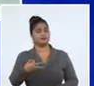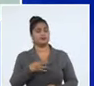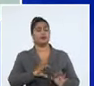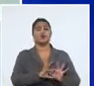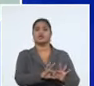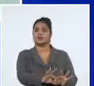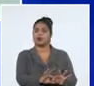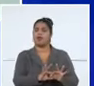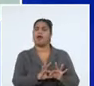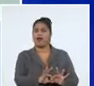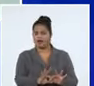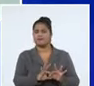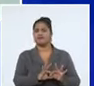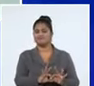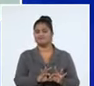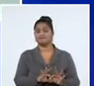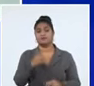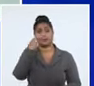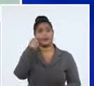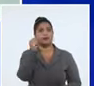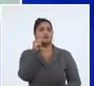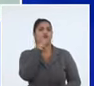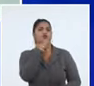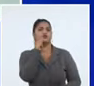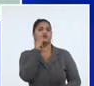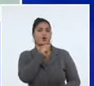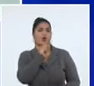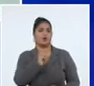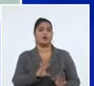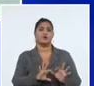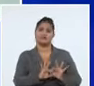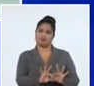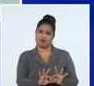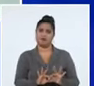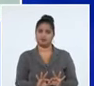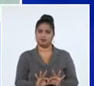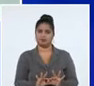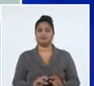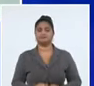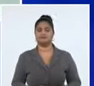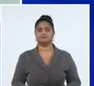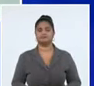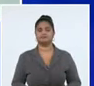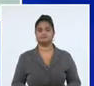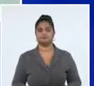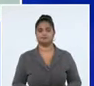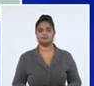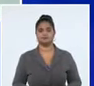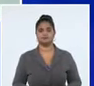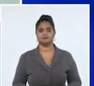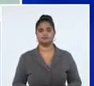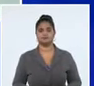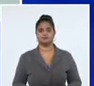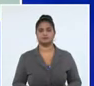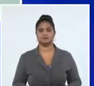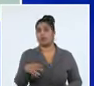pues también las tasas más elevadas en este periodo. Y pasa igual que con Pinar del